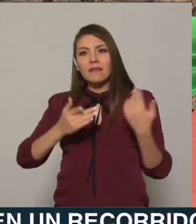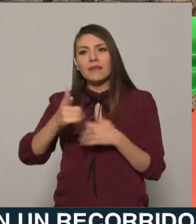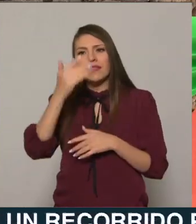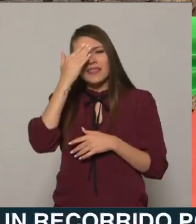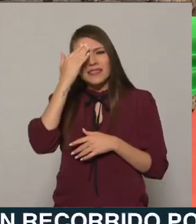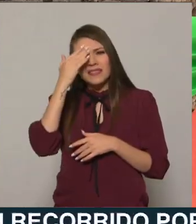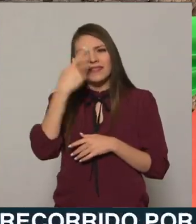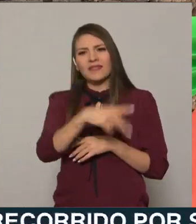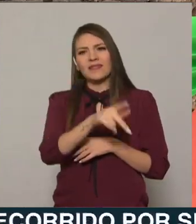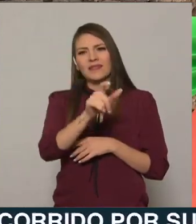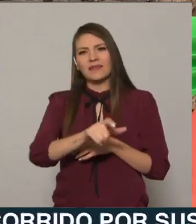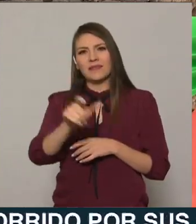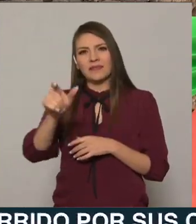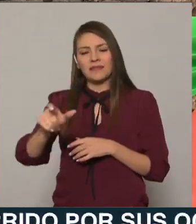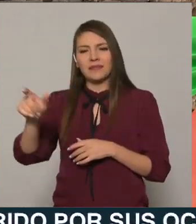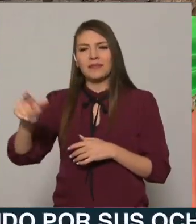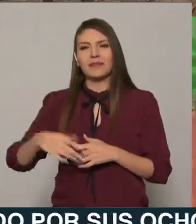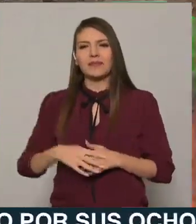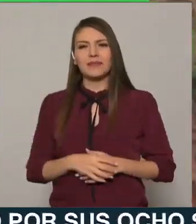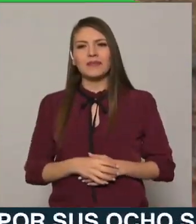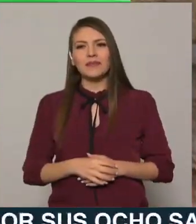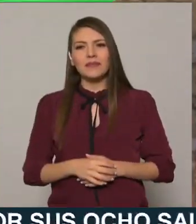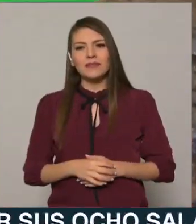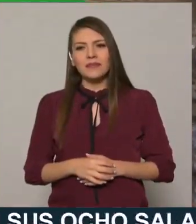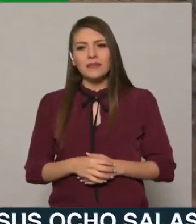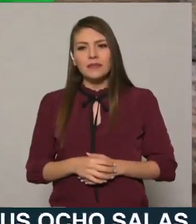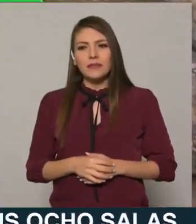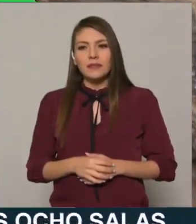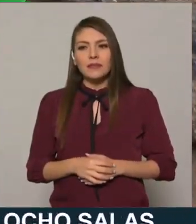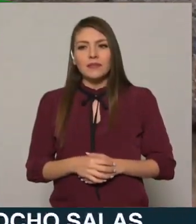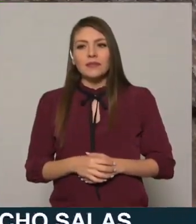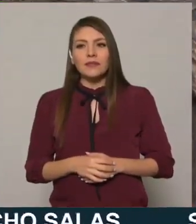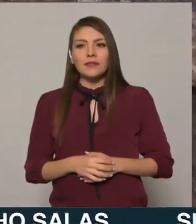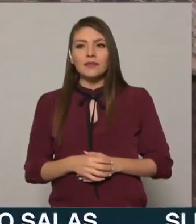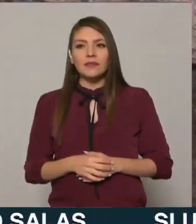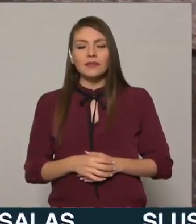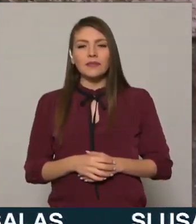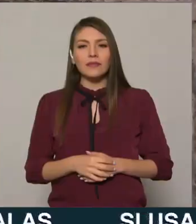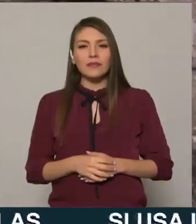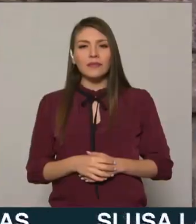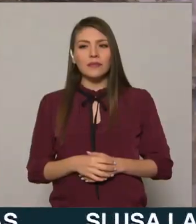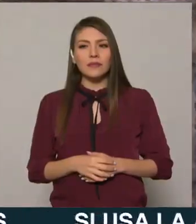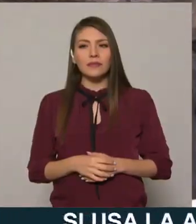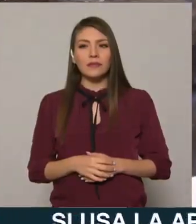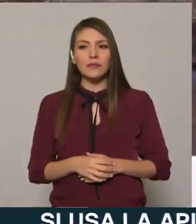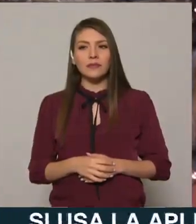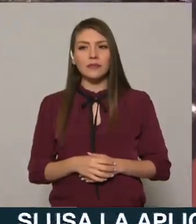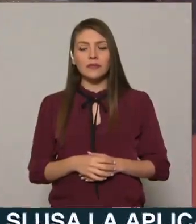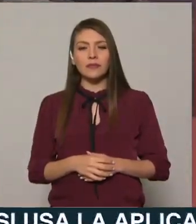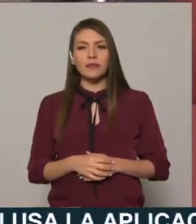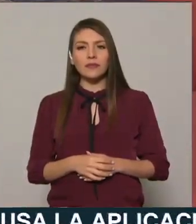fabulosos personajes. Siempre recicla la basura. Somos asquerosos algunos, estorbosos